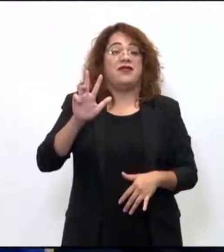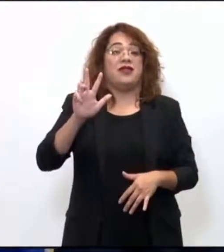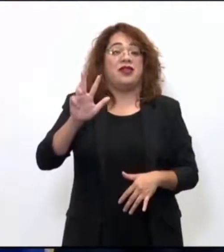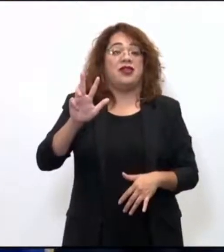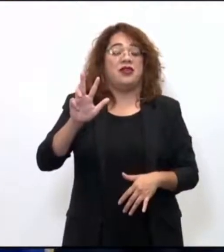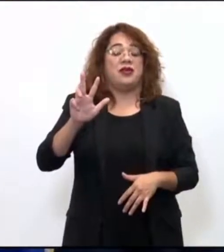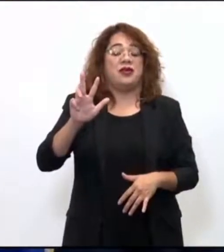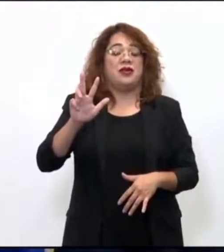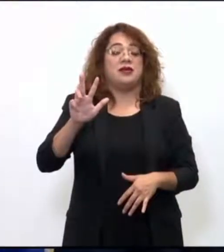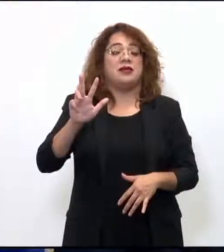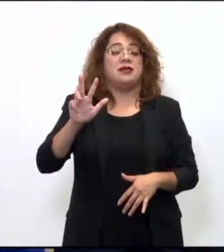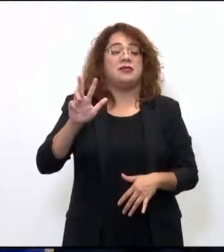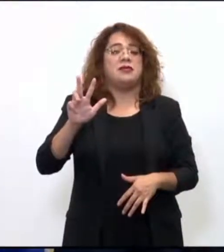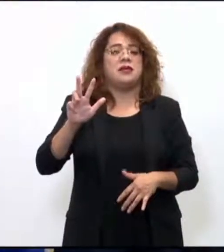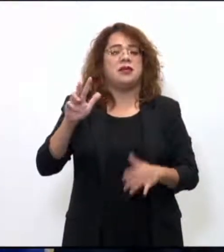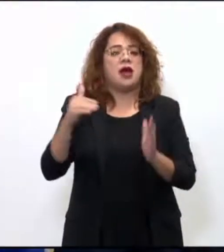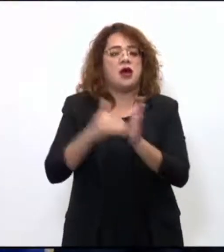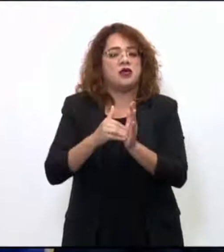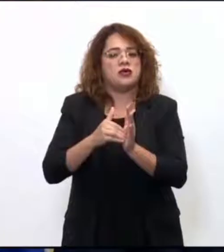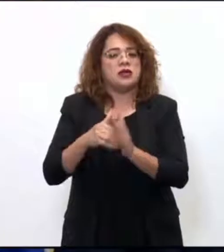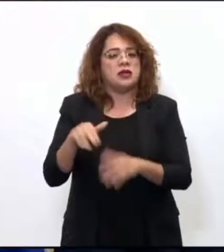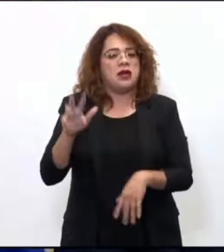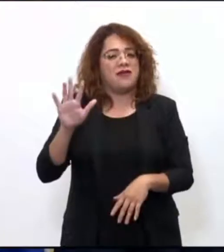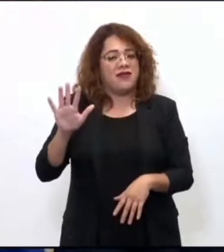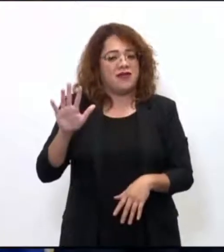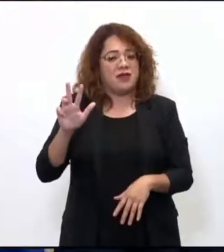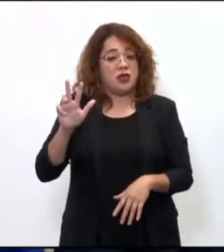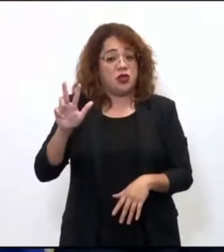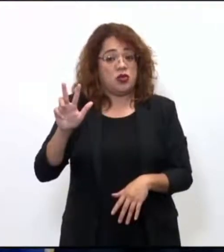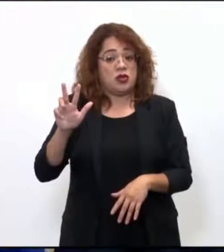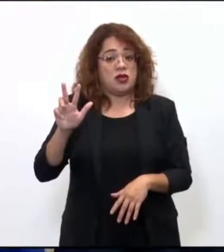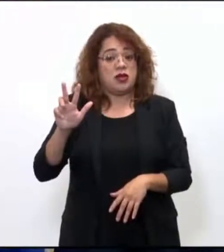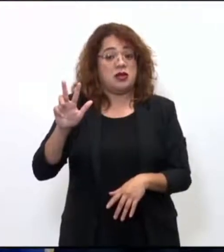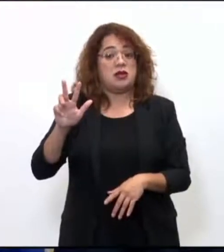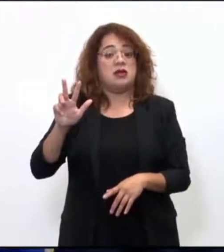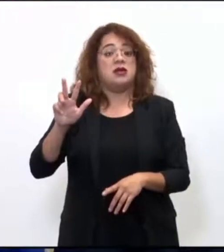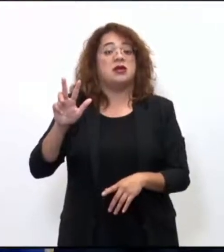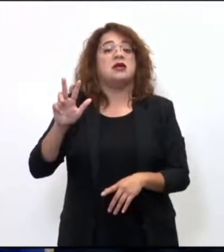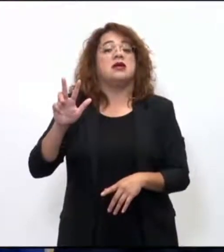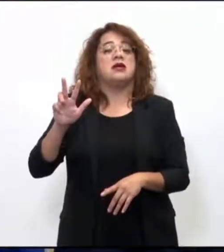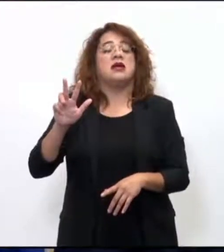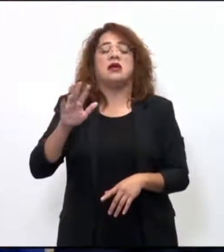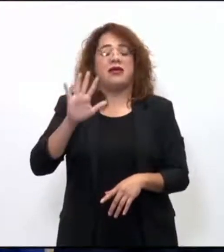53,025 residentes de Long Beach que han dado positivo por COVID-19.